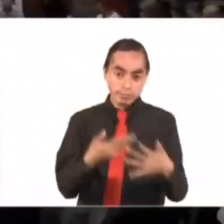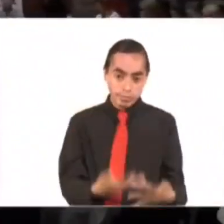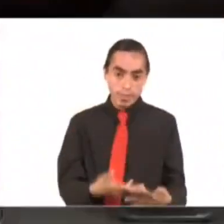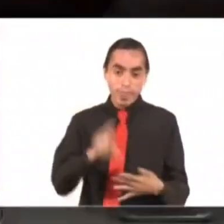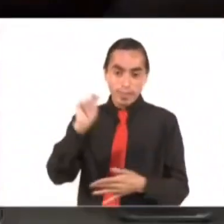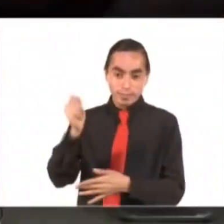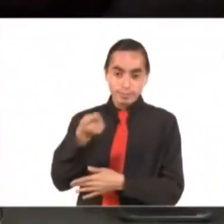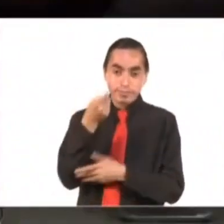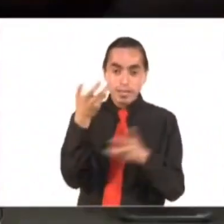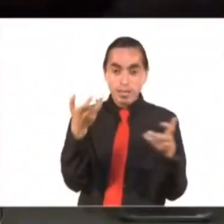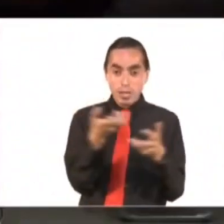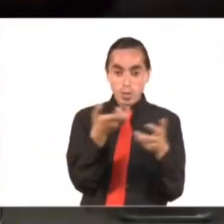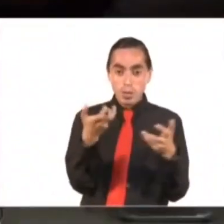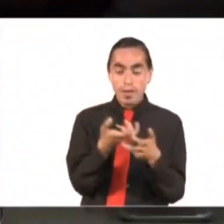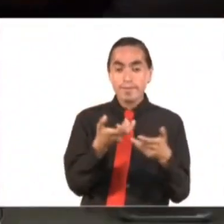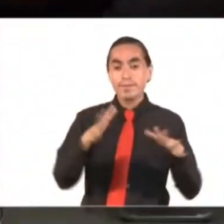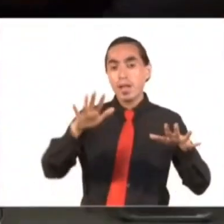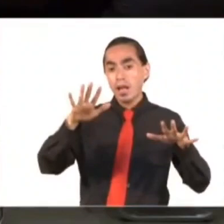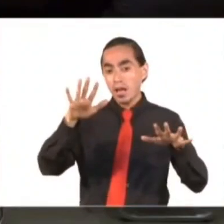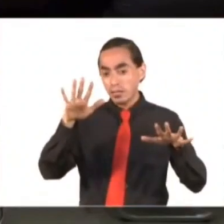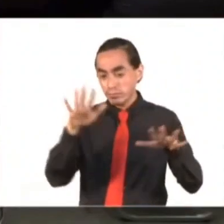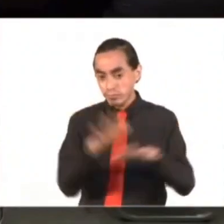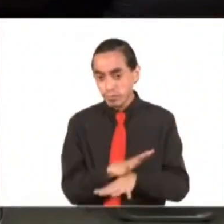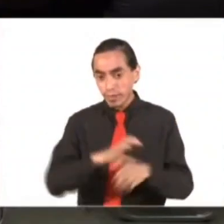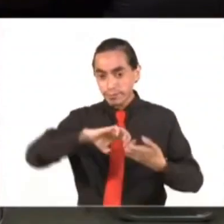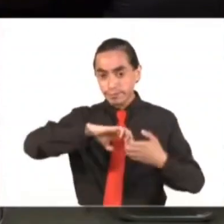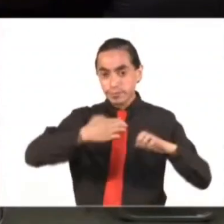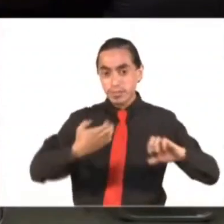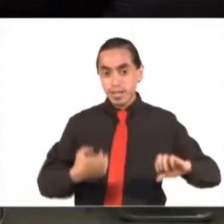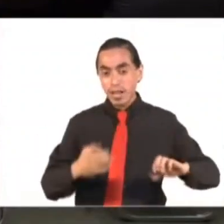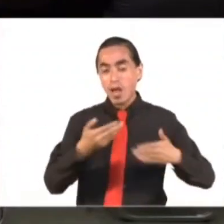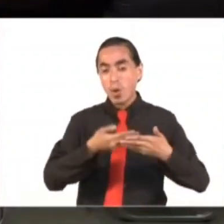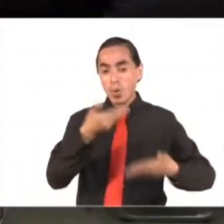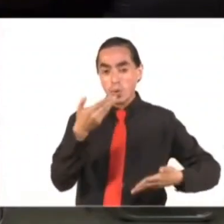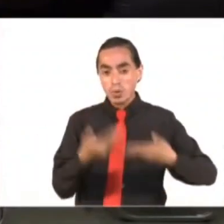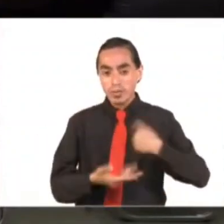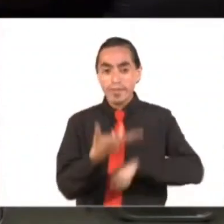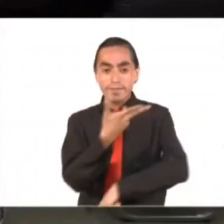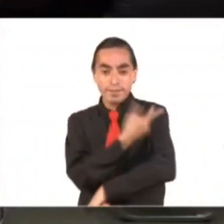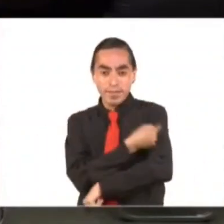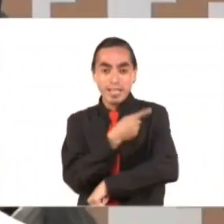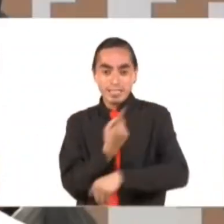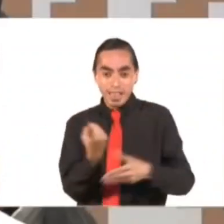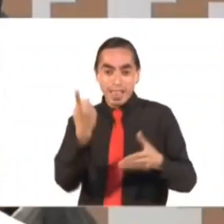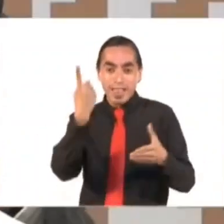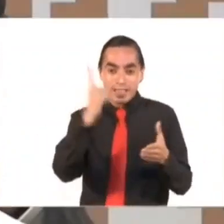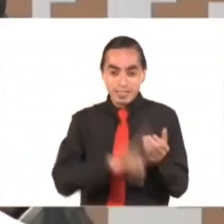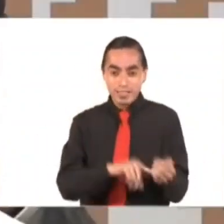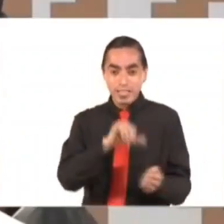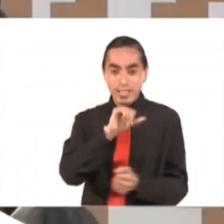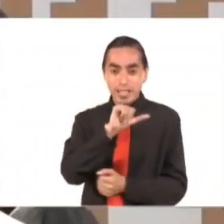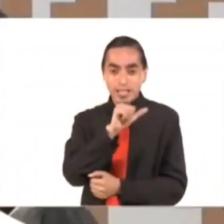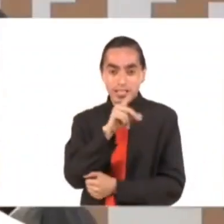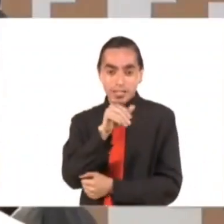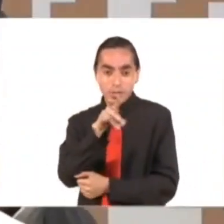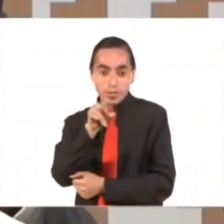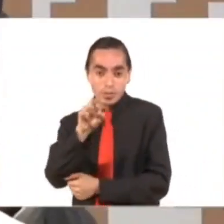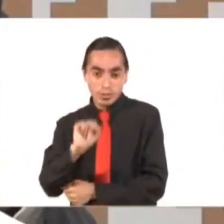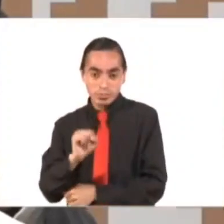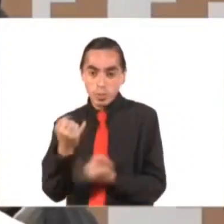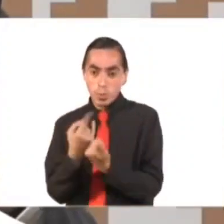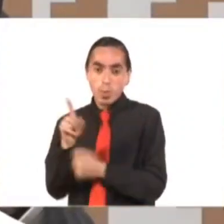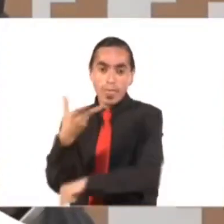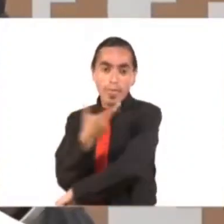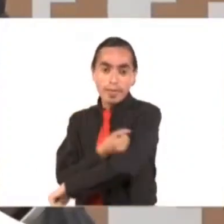y evolucionaron, se convirtieron en este adenovirus que usa la vacuna de AstraZeneca, la vacuna rusa también,